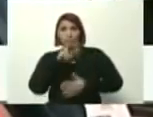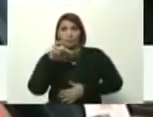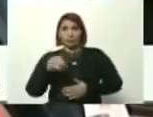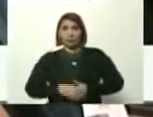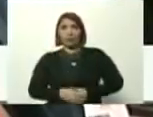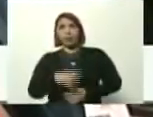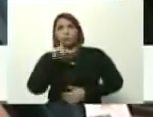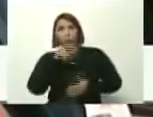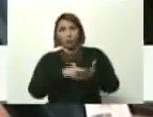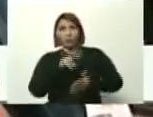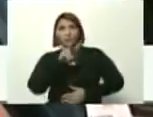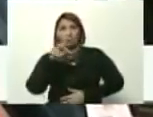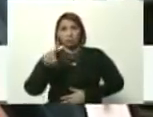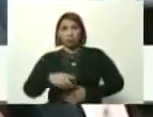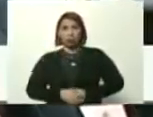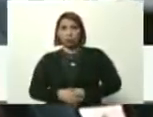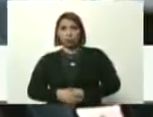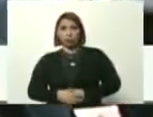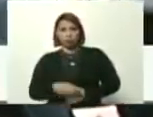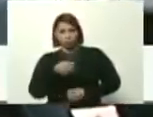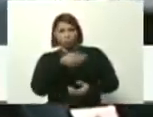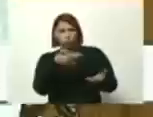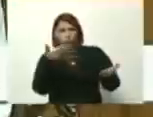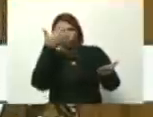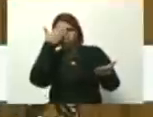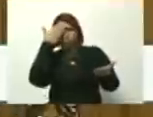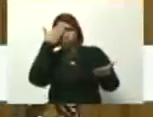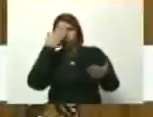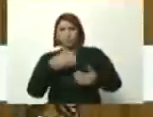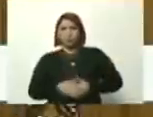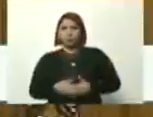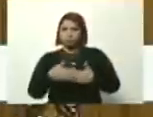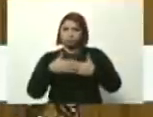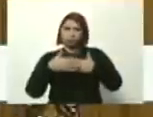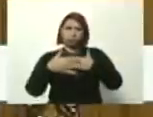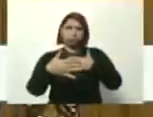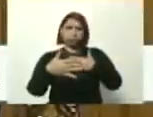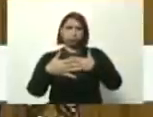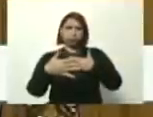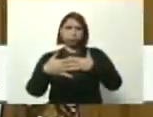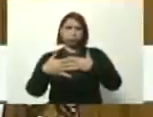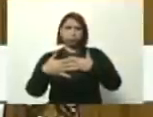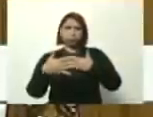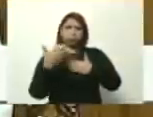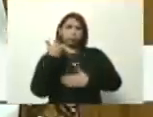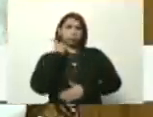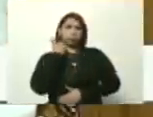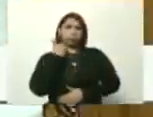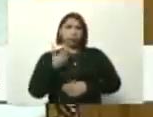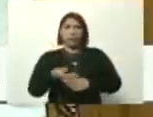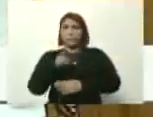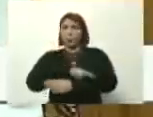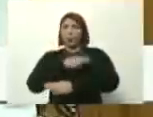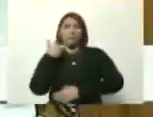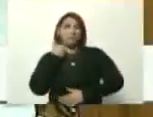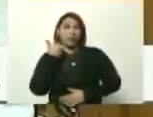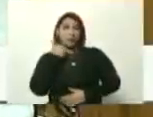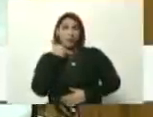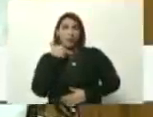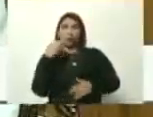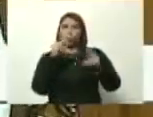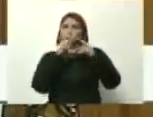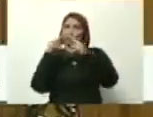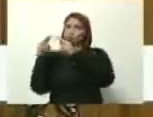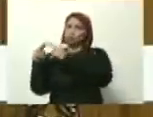año 2021, ustedes bien lo saben, ha transcurrido en la pandemia, en la peor pandemia que haya conocido